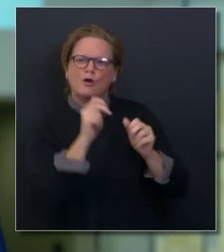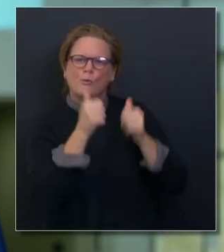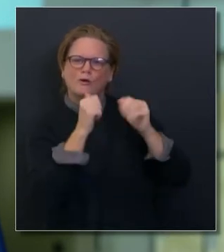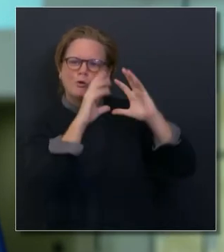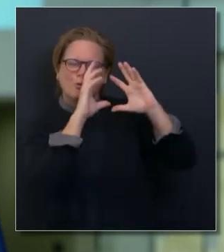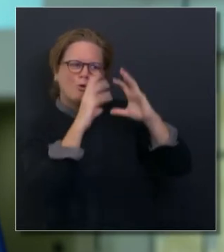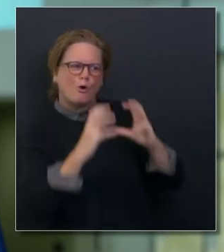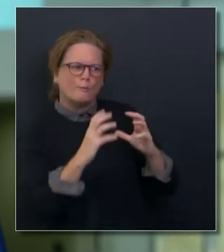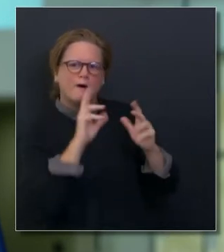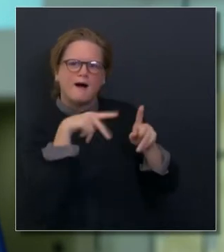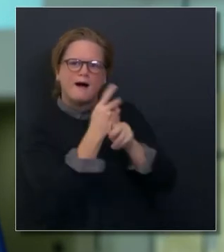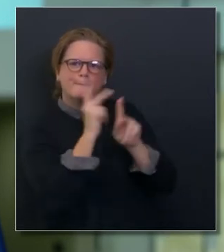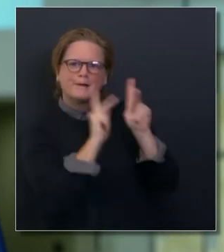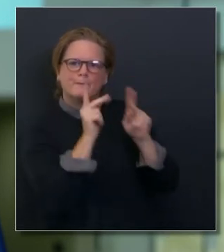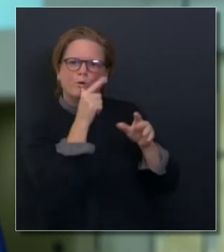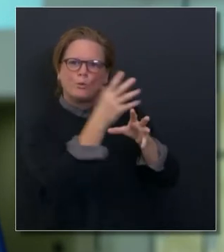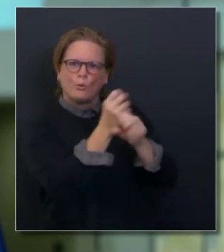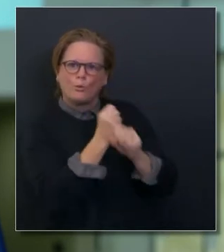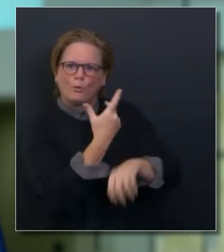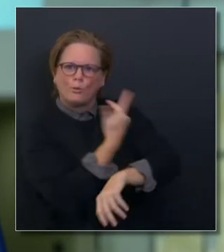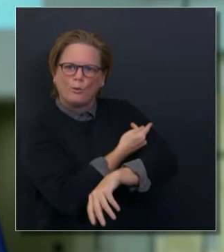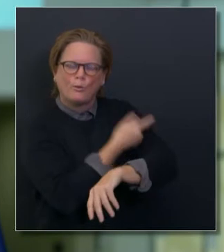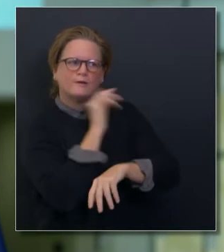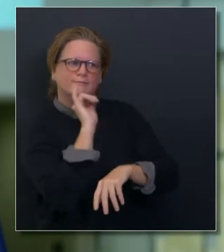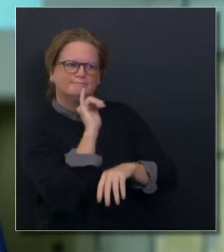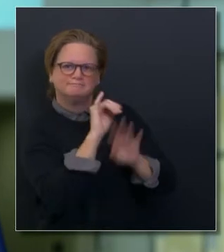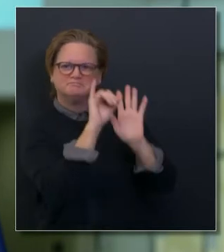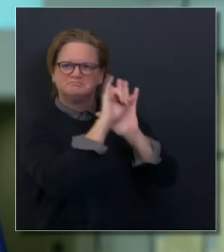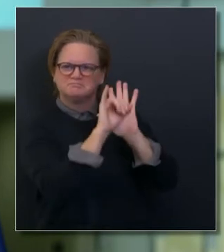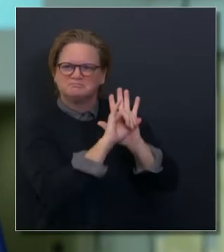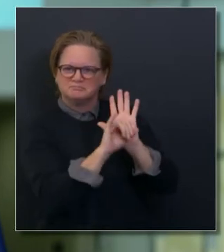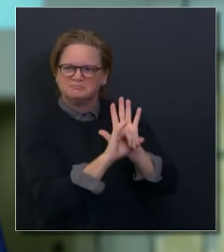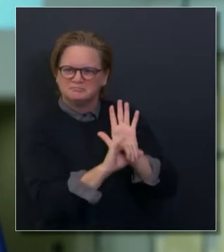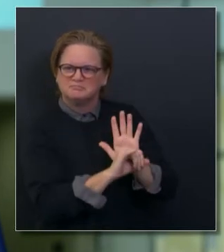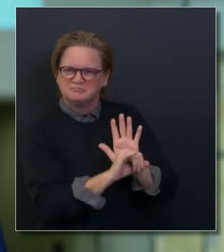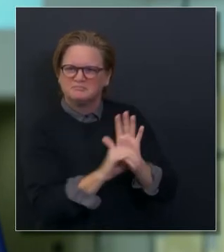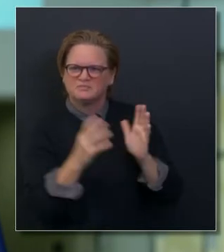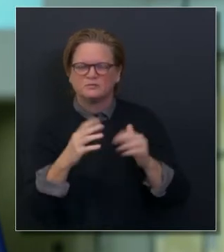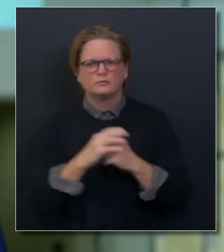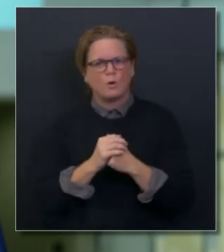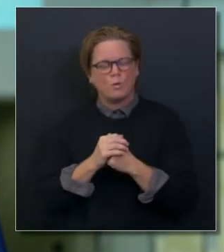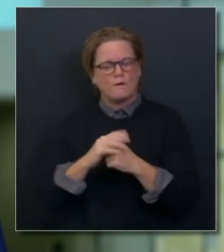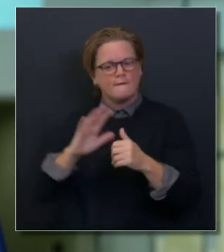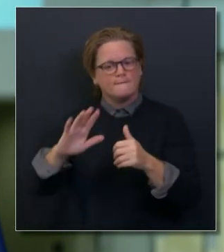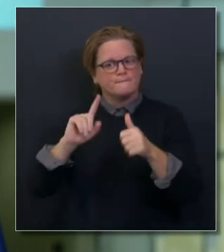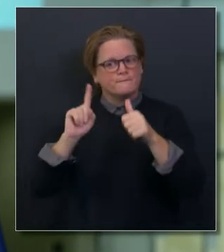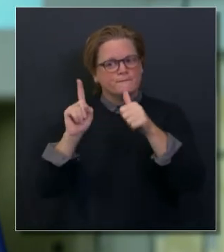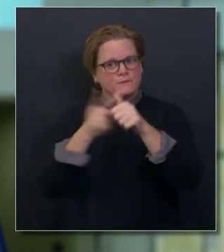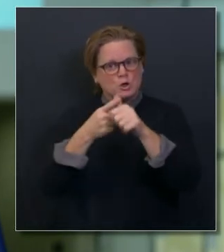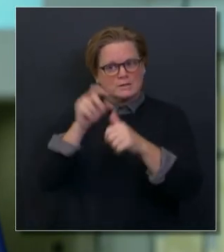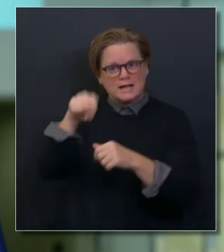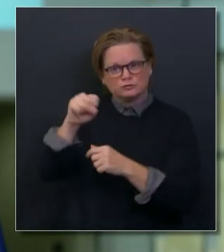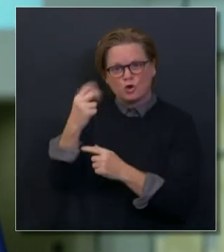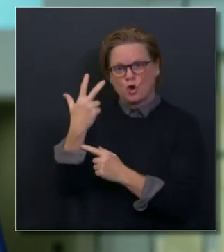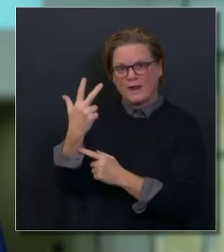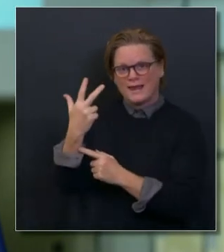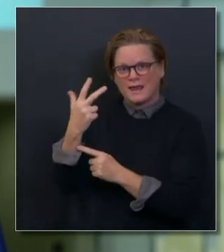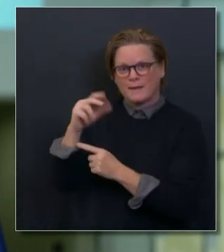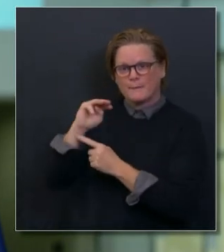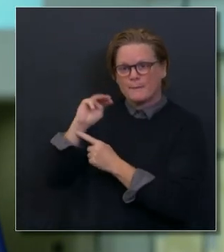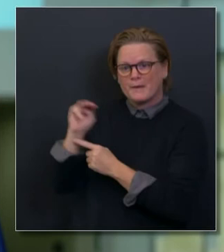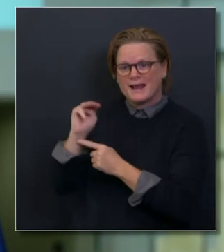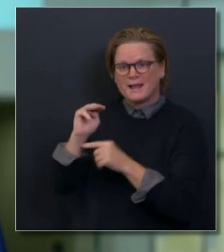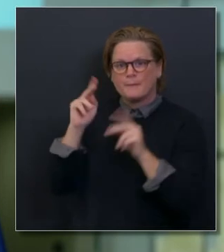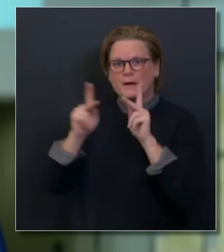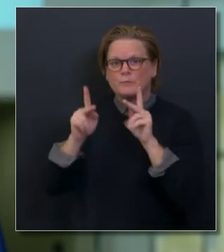un grupo 1A, que son los 3 millones, hasta 3 millones de californianos, que son los trabajadores de salud en